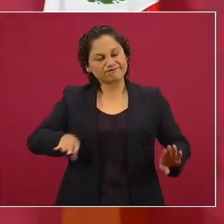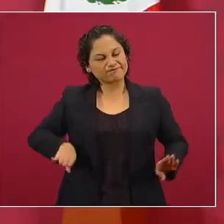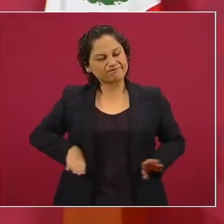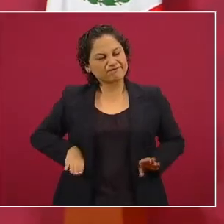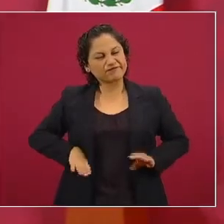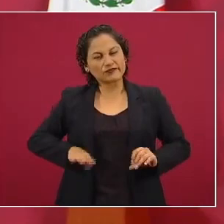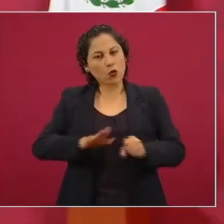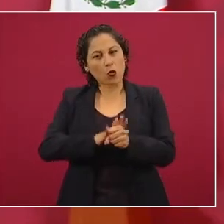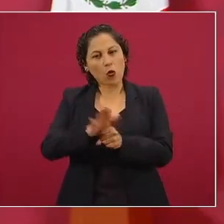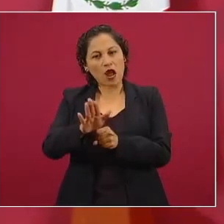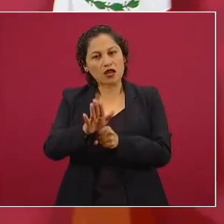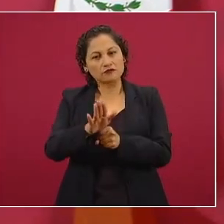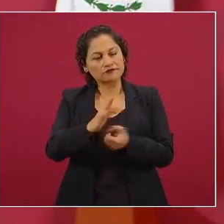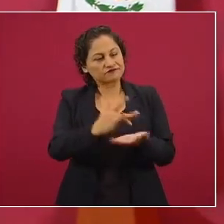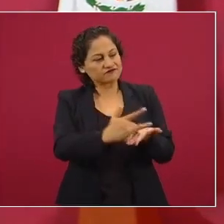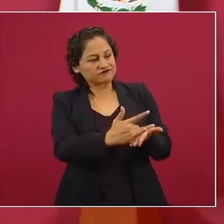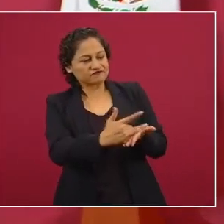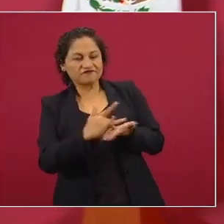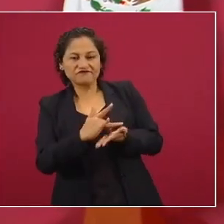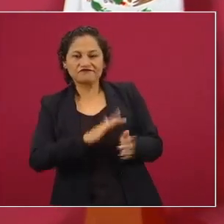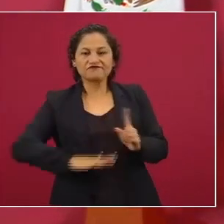con el pueblo.